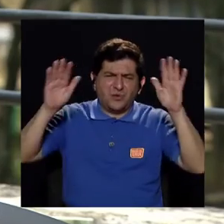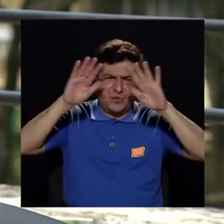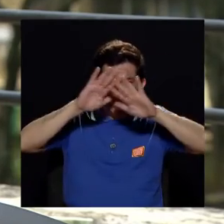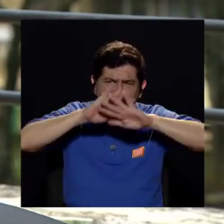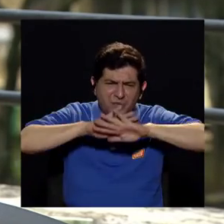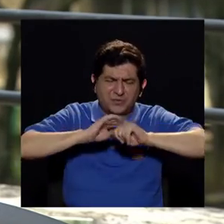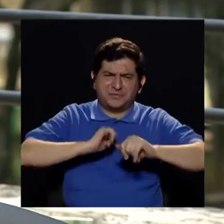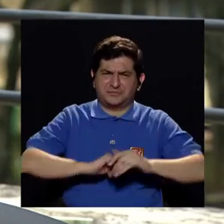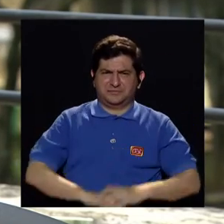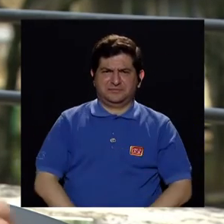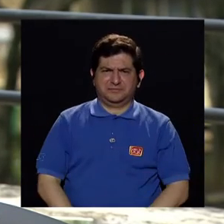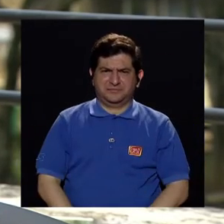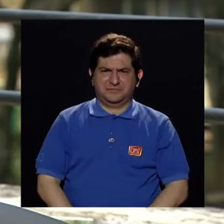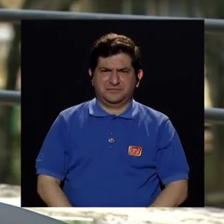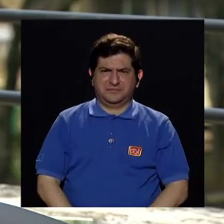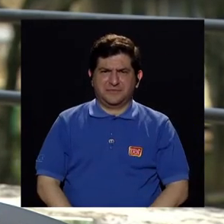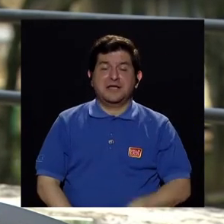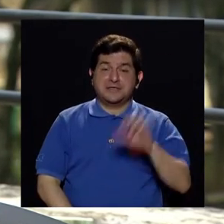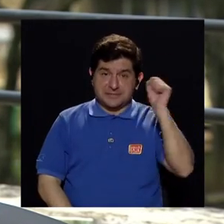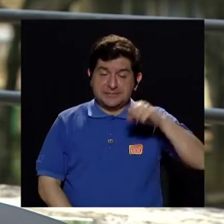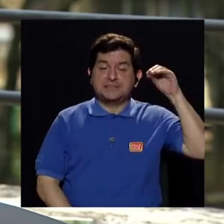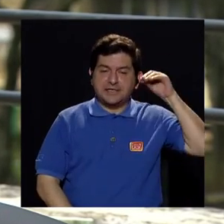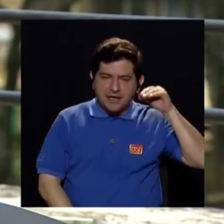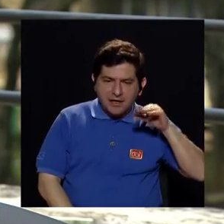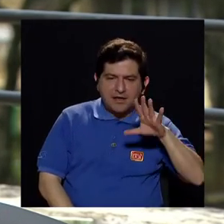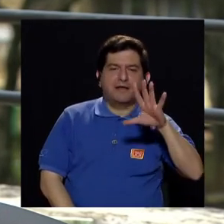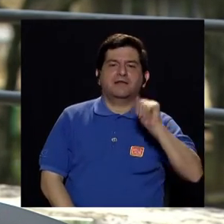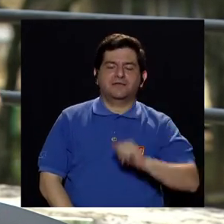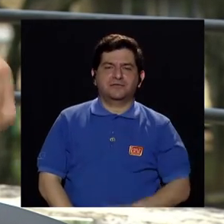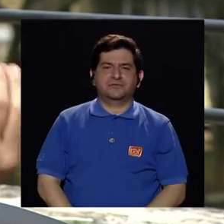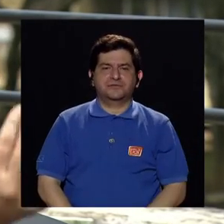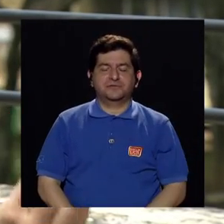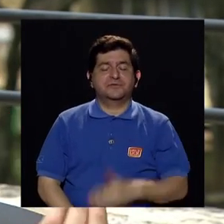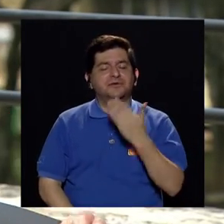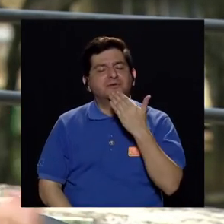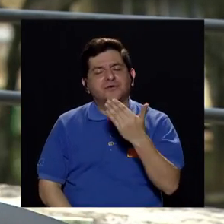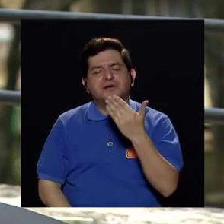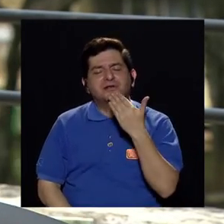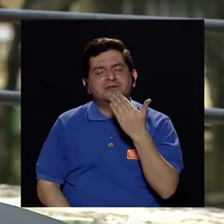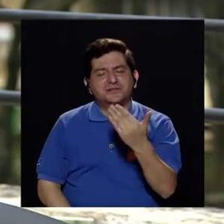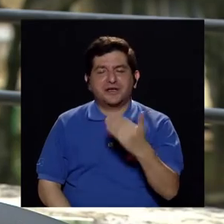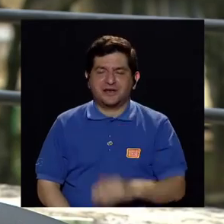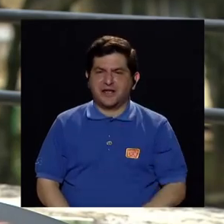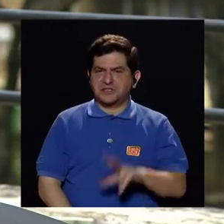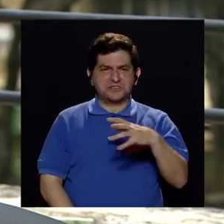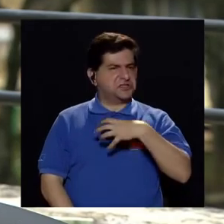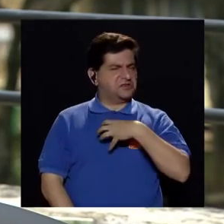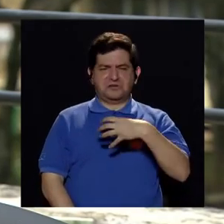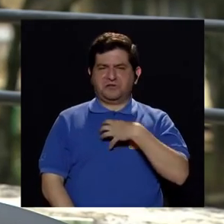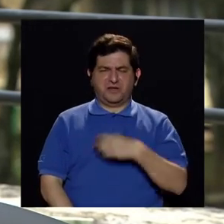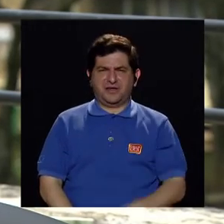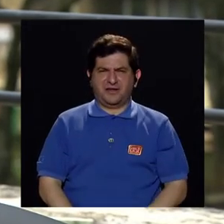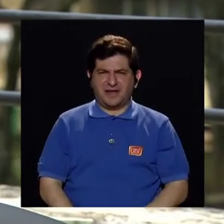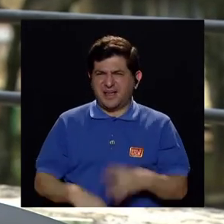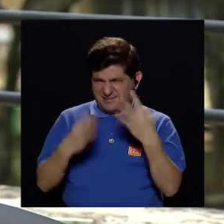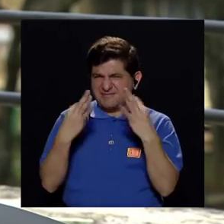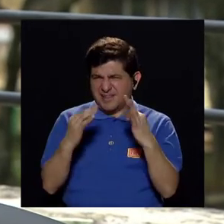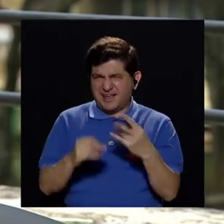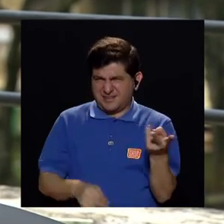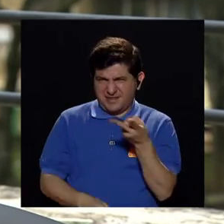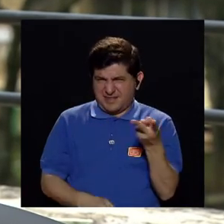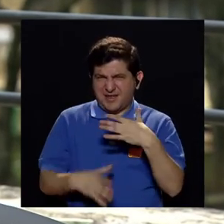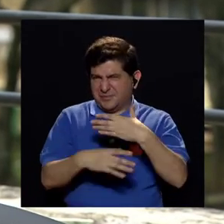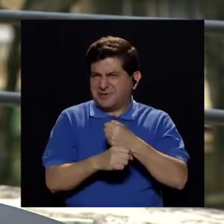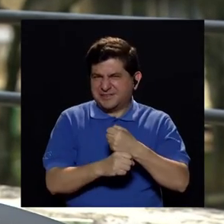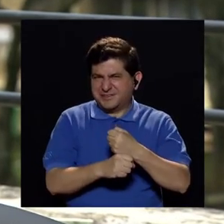oscuridad y más sí en la luz. Cuando hay agradecimiento no hay queja. Traten de agradecer y quejarse al mismo